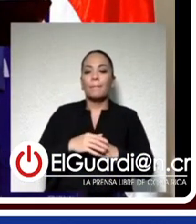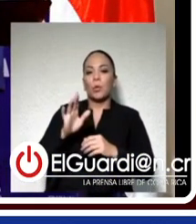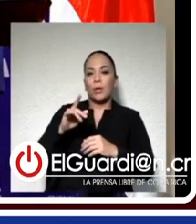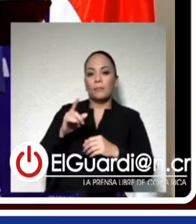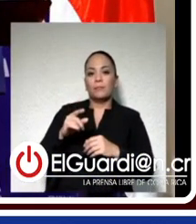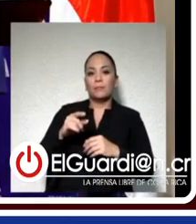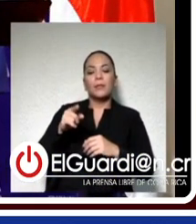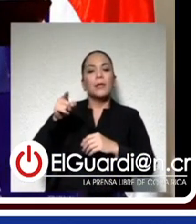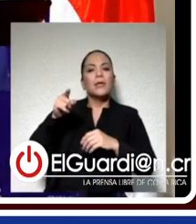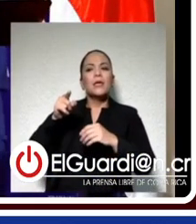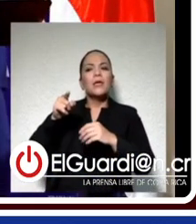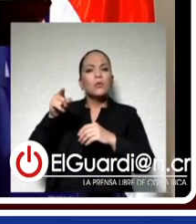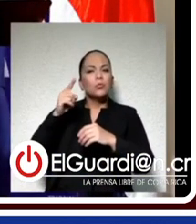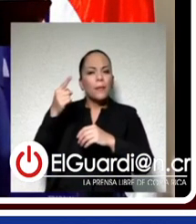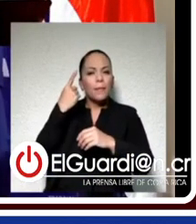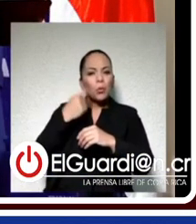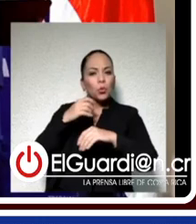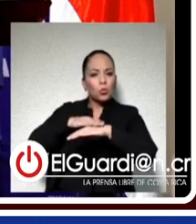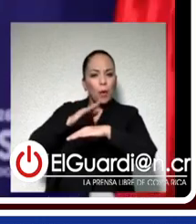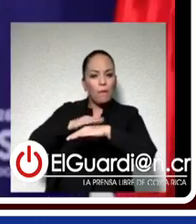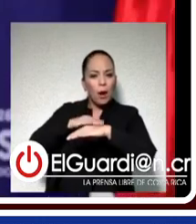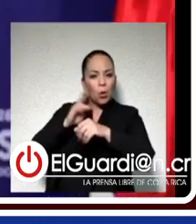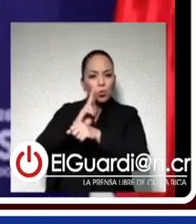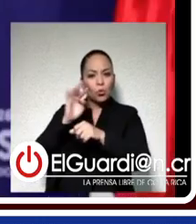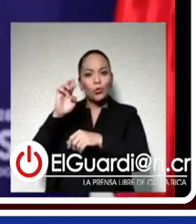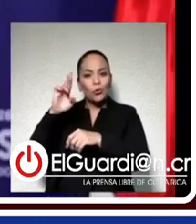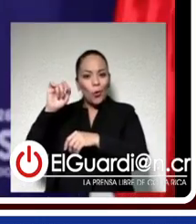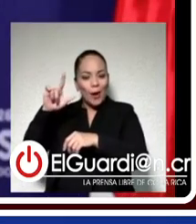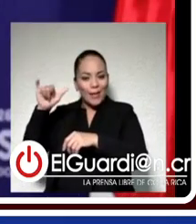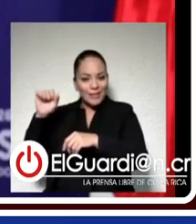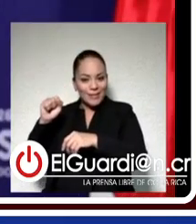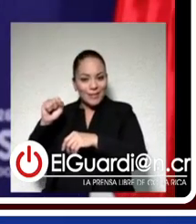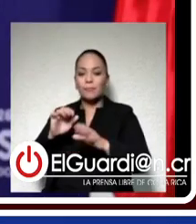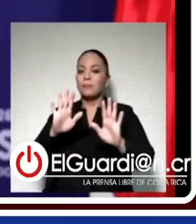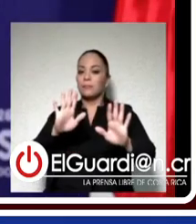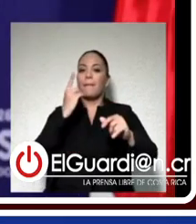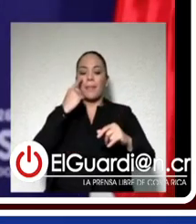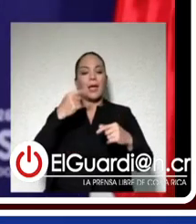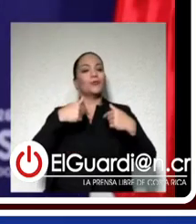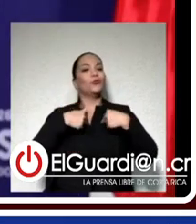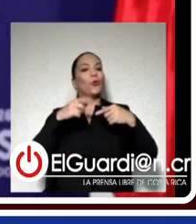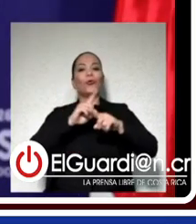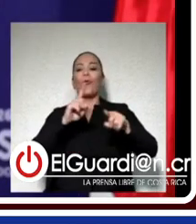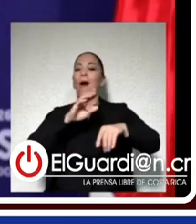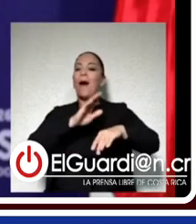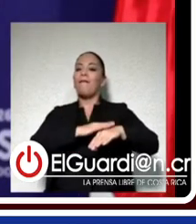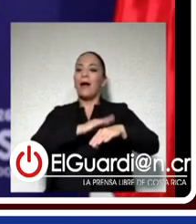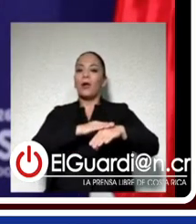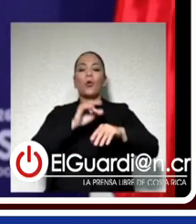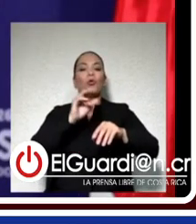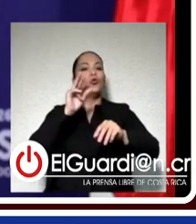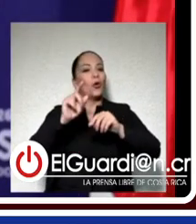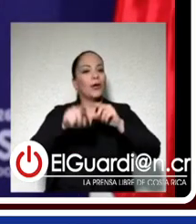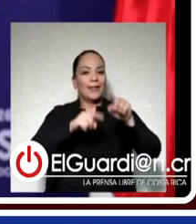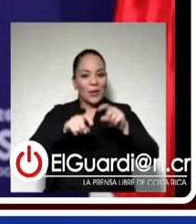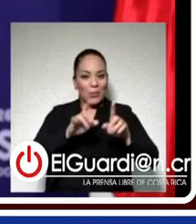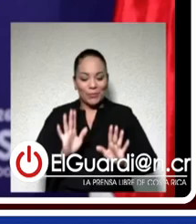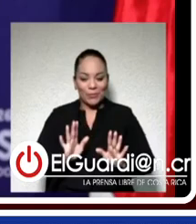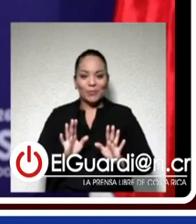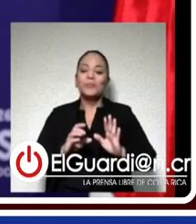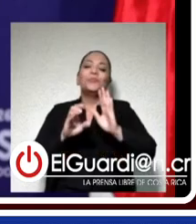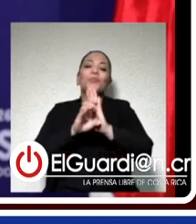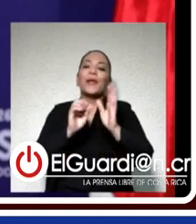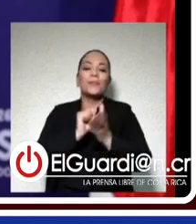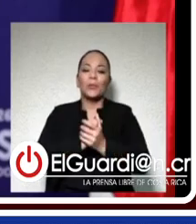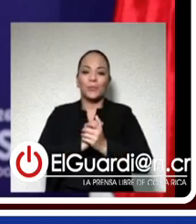¿avalo el uso de troles? Mire, yo no avalo ni critico. Como que yo diga, avalo el uso de